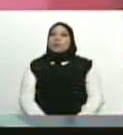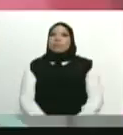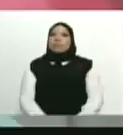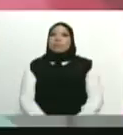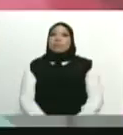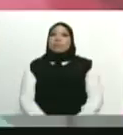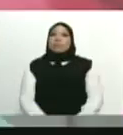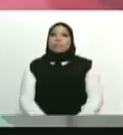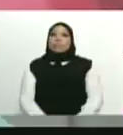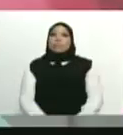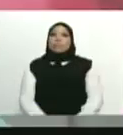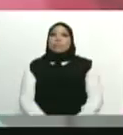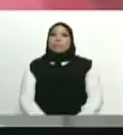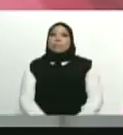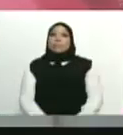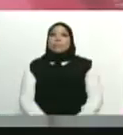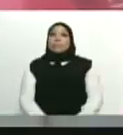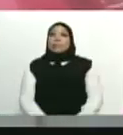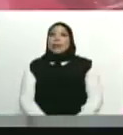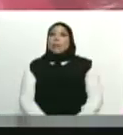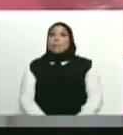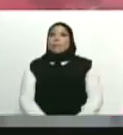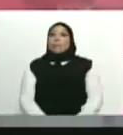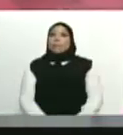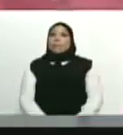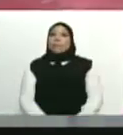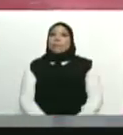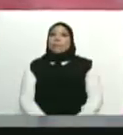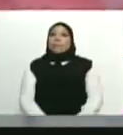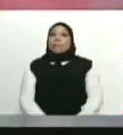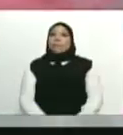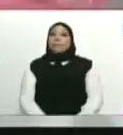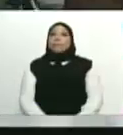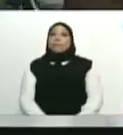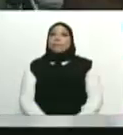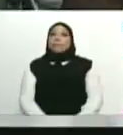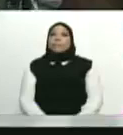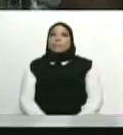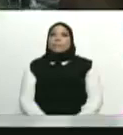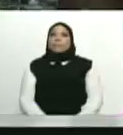realidad. Y me alegra mucho conocerte, Gabriela.